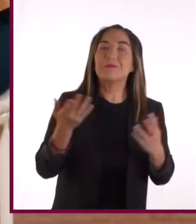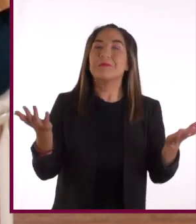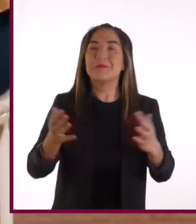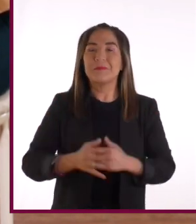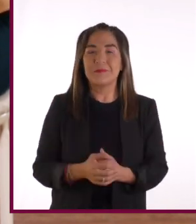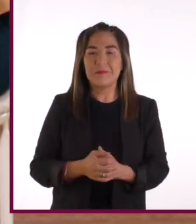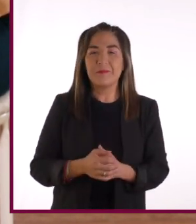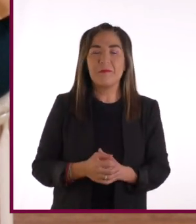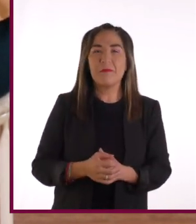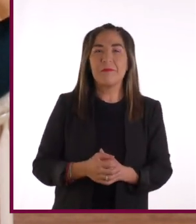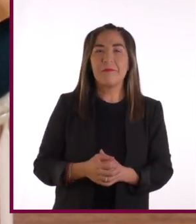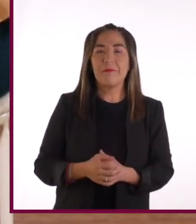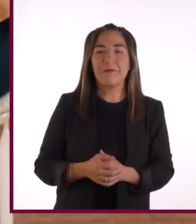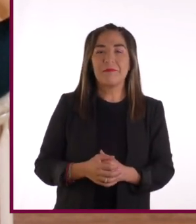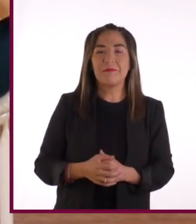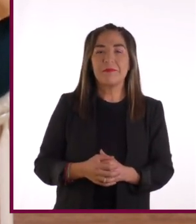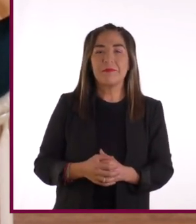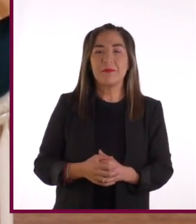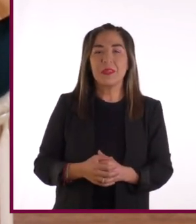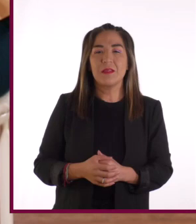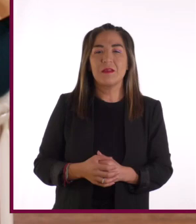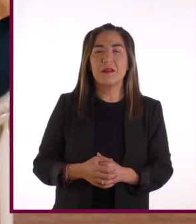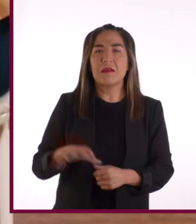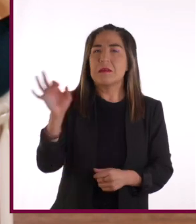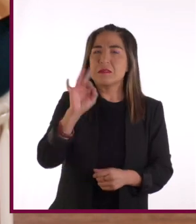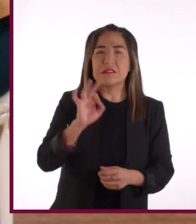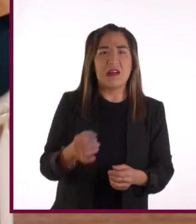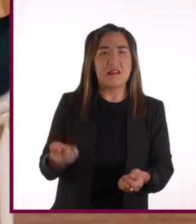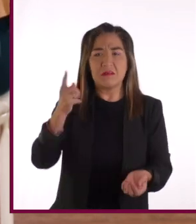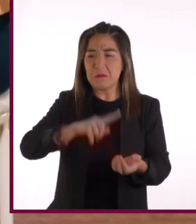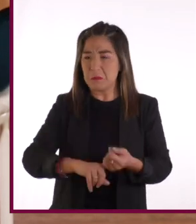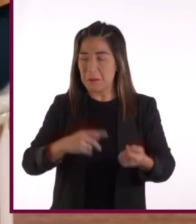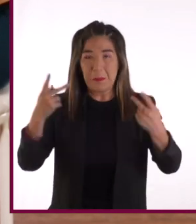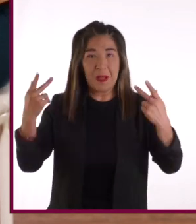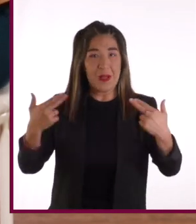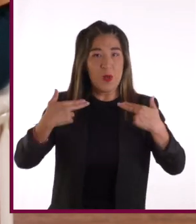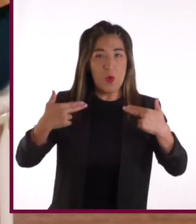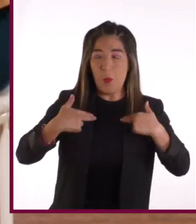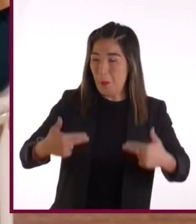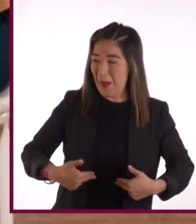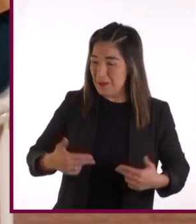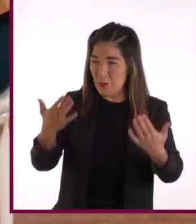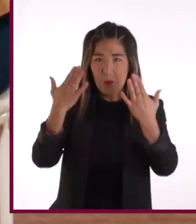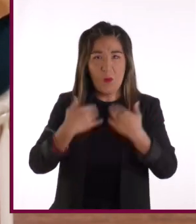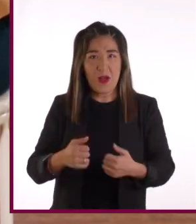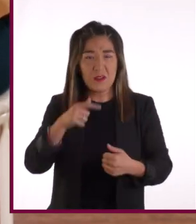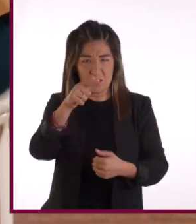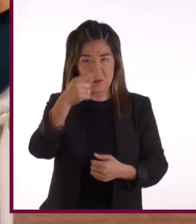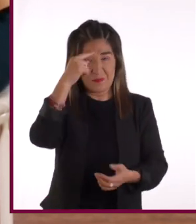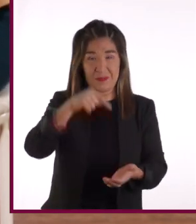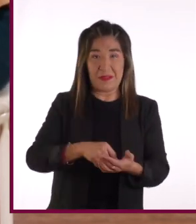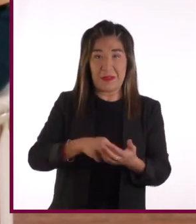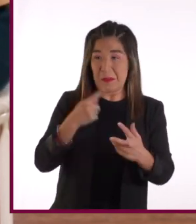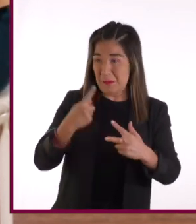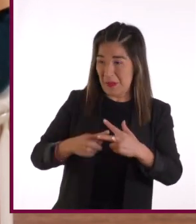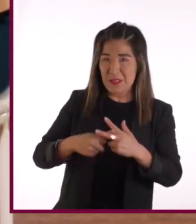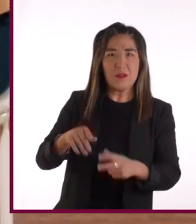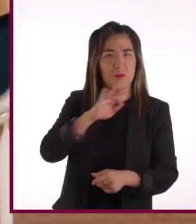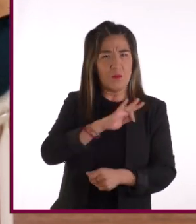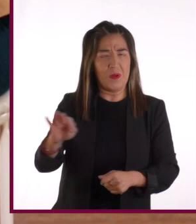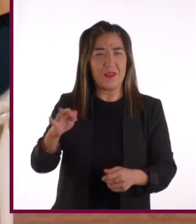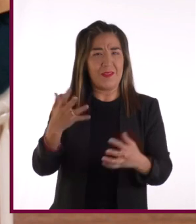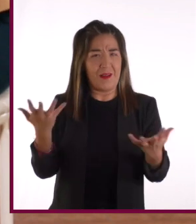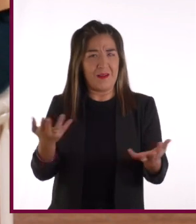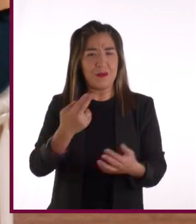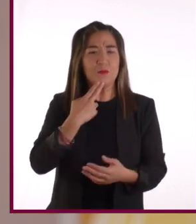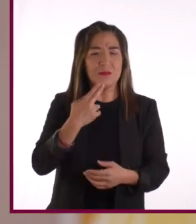Ok. Si los hombres no existiéramos, ¿tú crees que existieran las matemáticas? Esa es una gran pregunta, Ernesto. Creo que